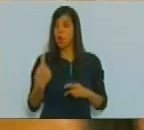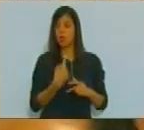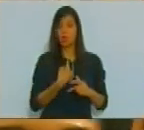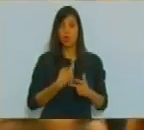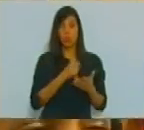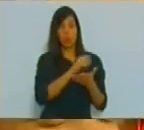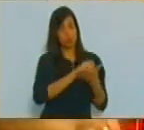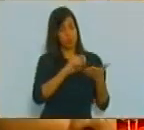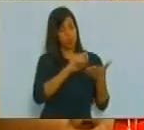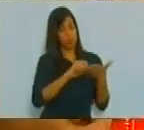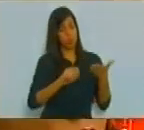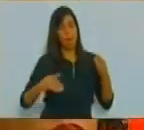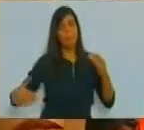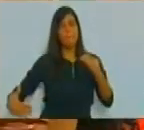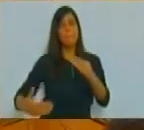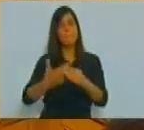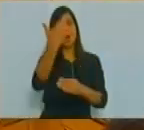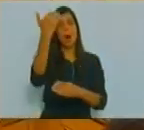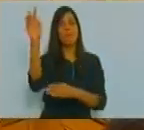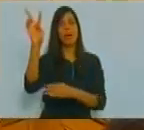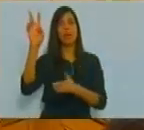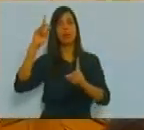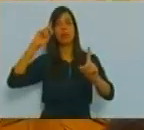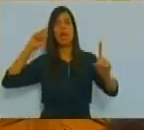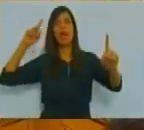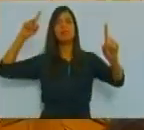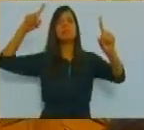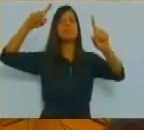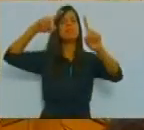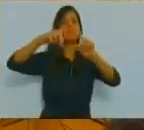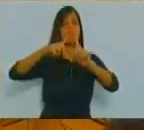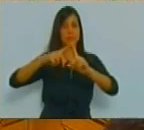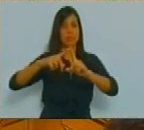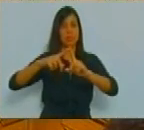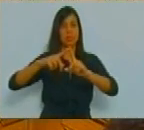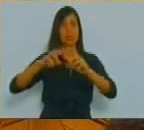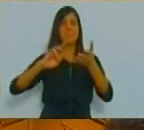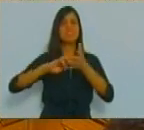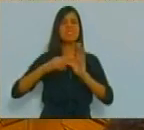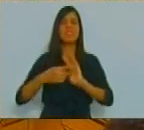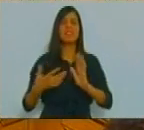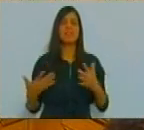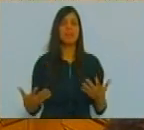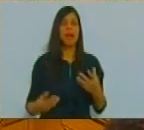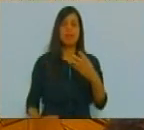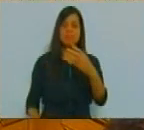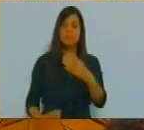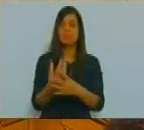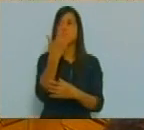el modelo de país que queremos el nuevo estado es decir la refundación de la república